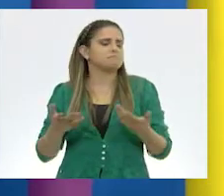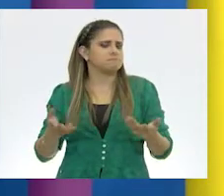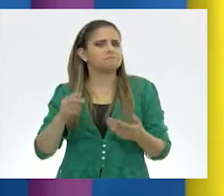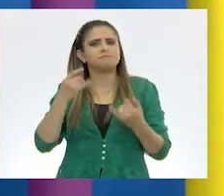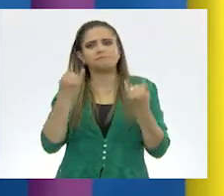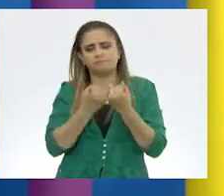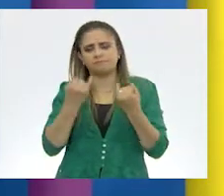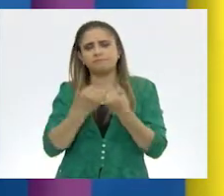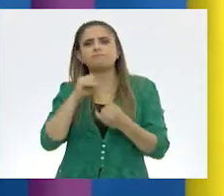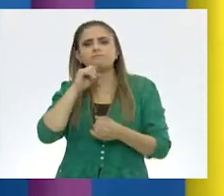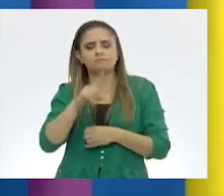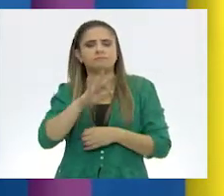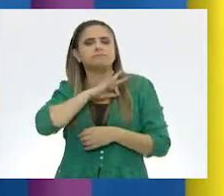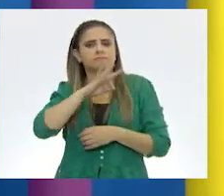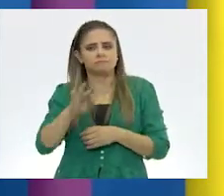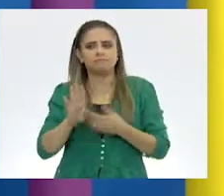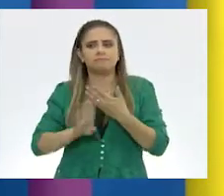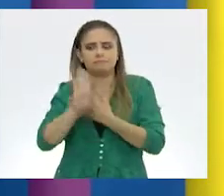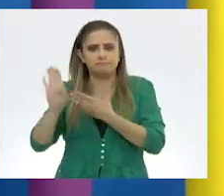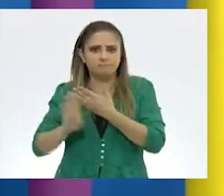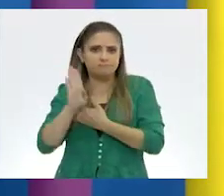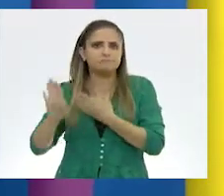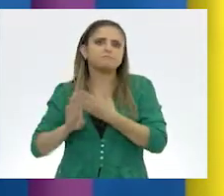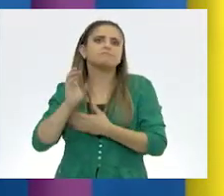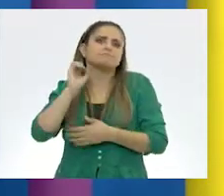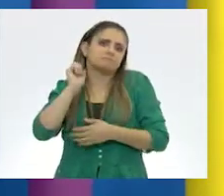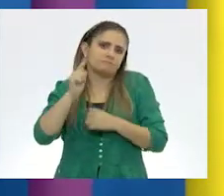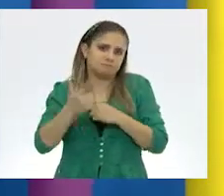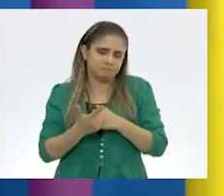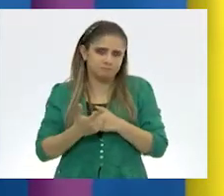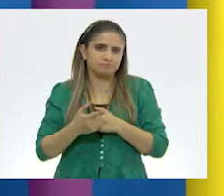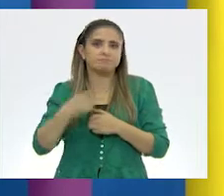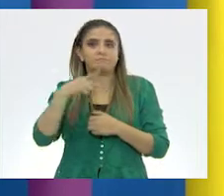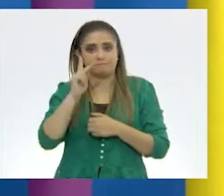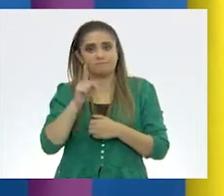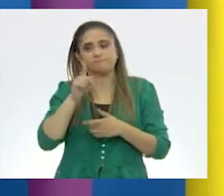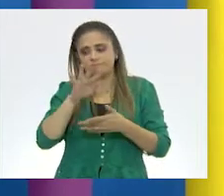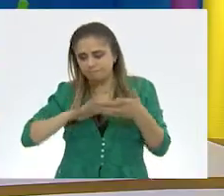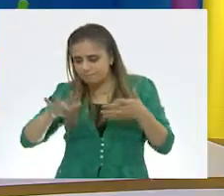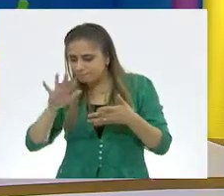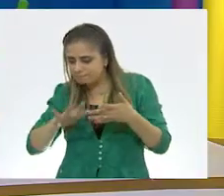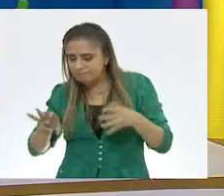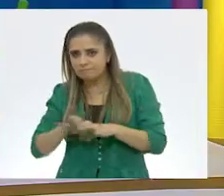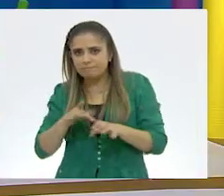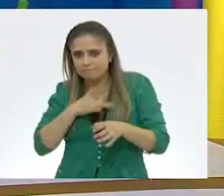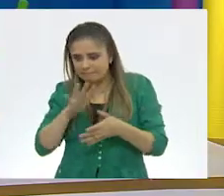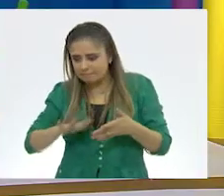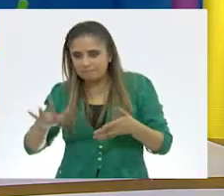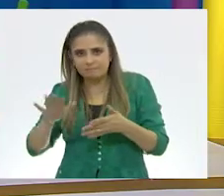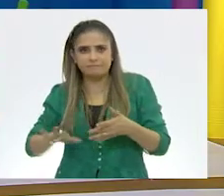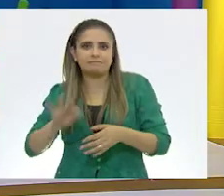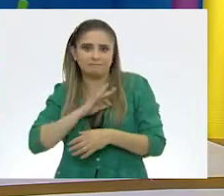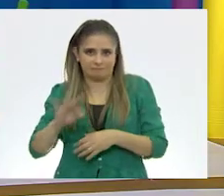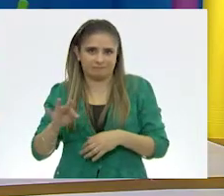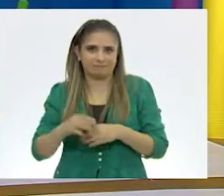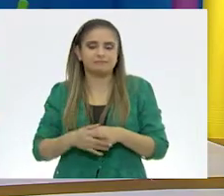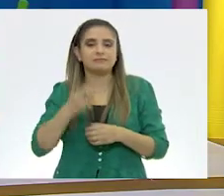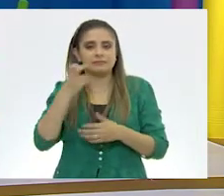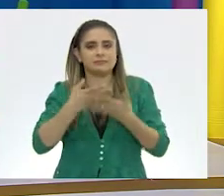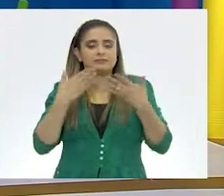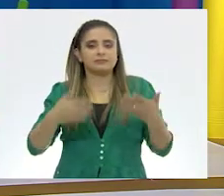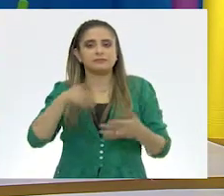estar determinada por lo sobrenatural, siempre y cuando sea verosímil. Ha llegado el momento de responder